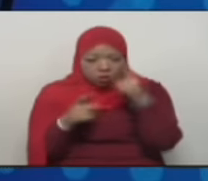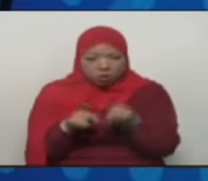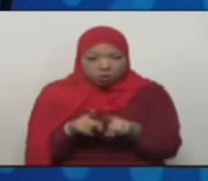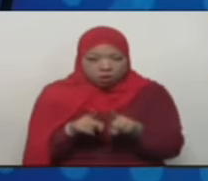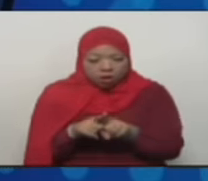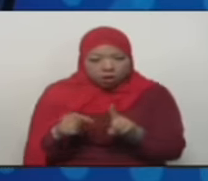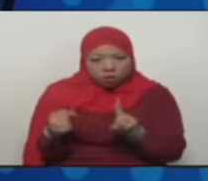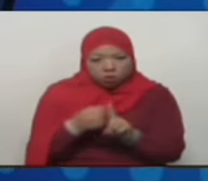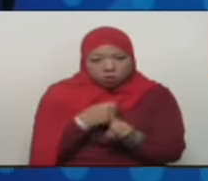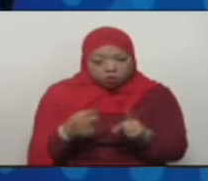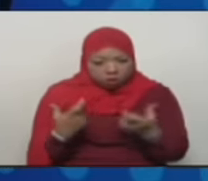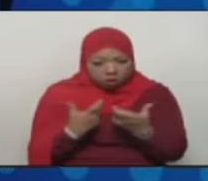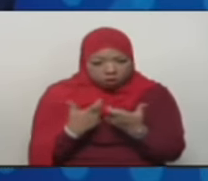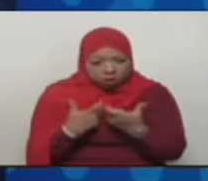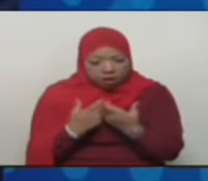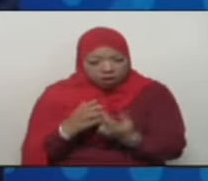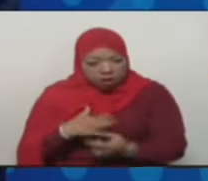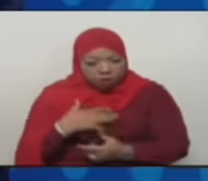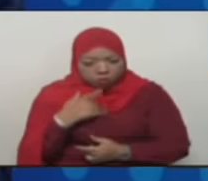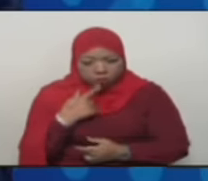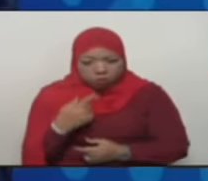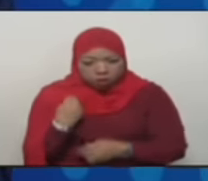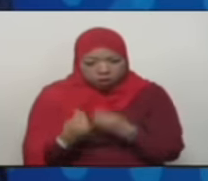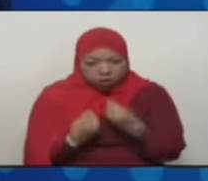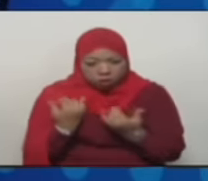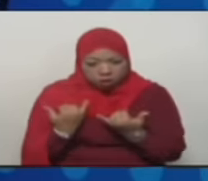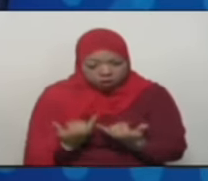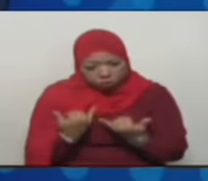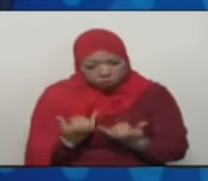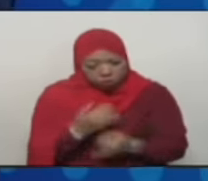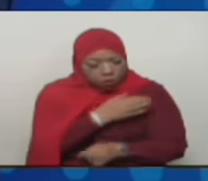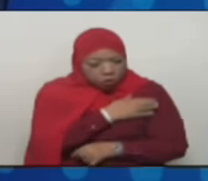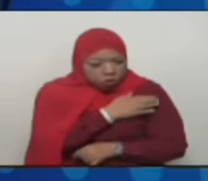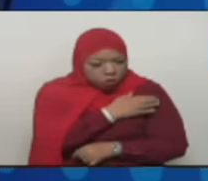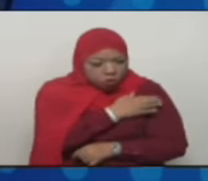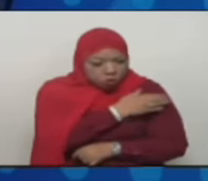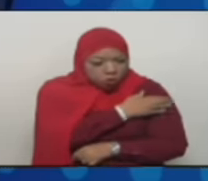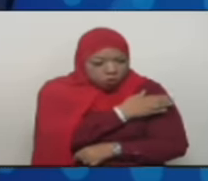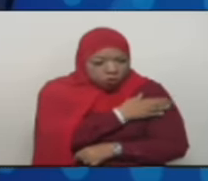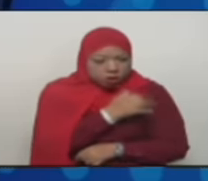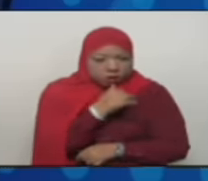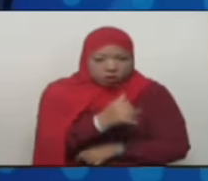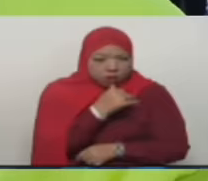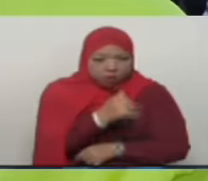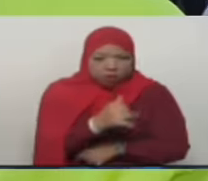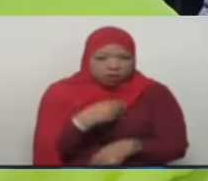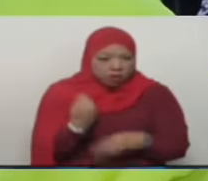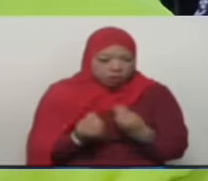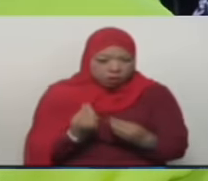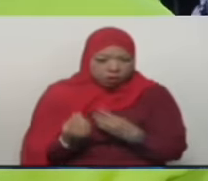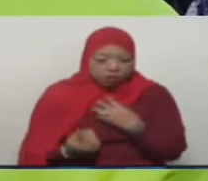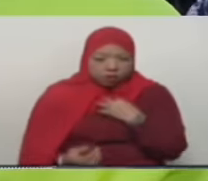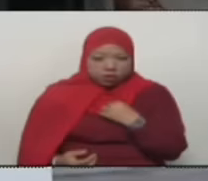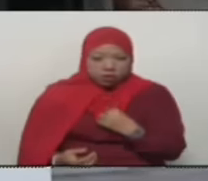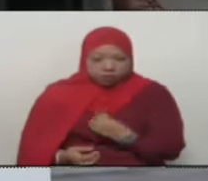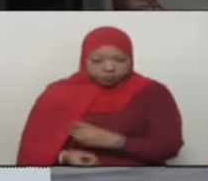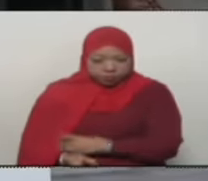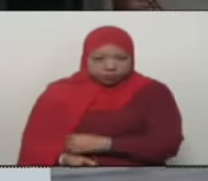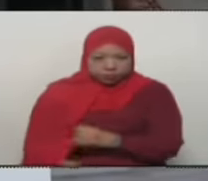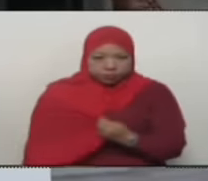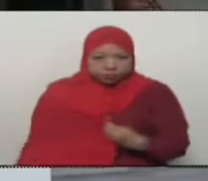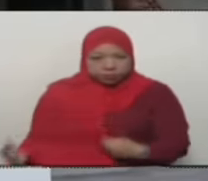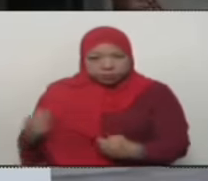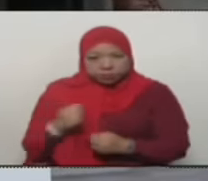matarlo, a agredirla. ¿Qué nos puede decir a esta altura de la exposición el doctor Jorge Rodríguez? Yo creo que lo